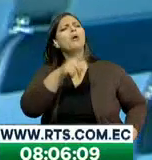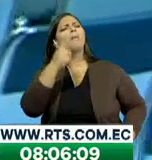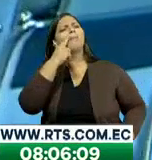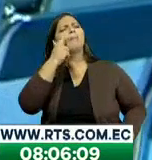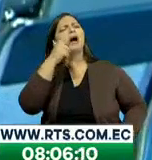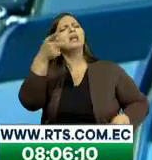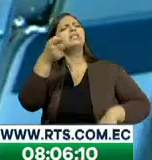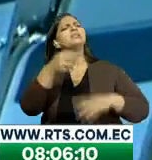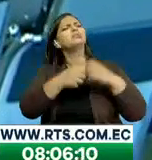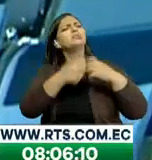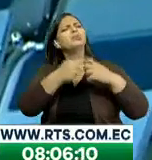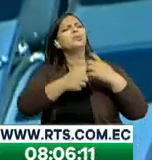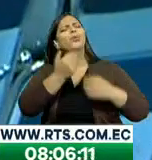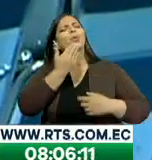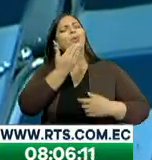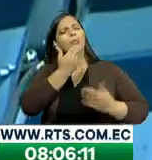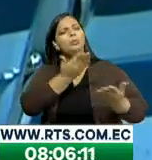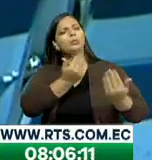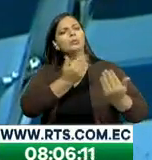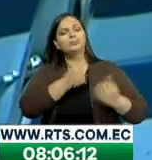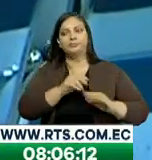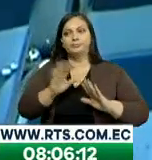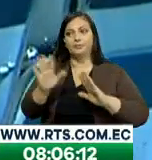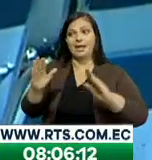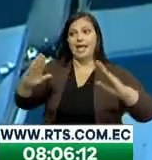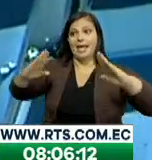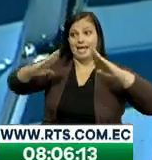desbaratar, tienes que romper una pared,